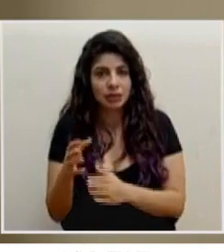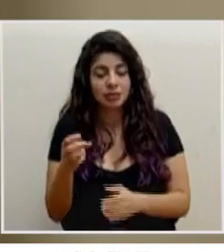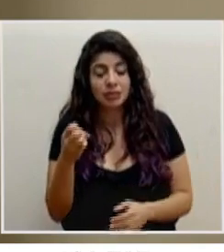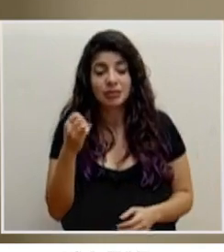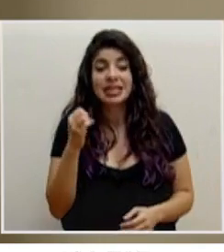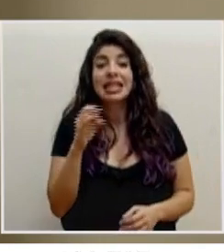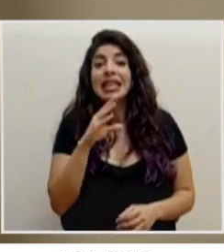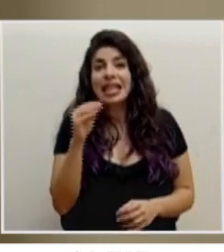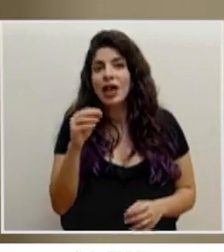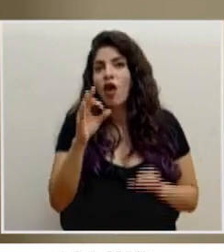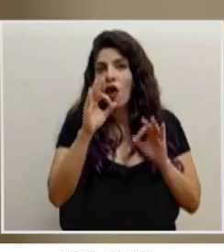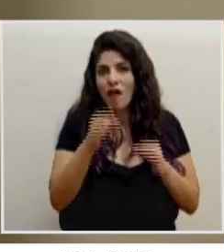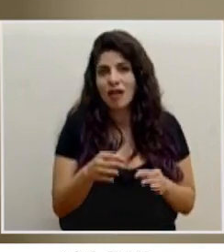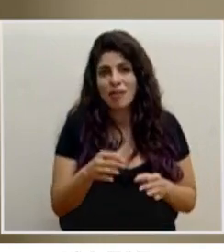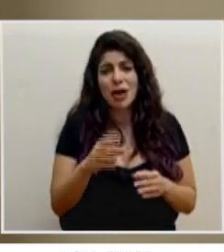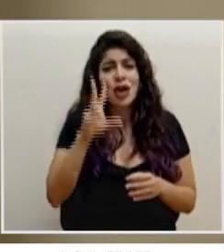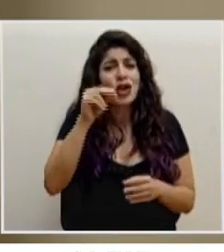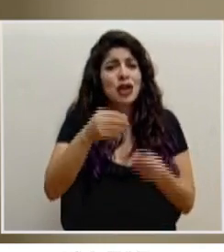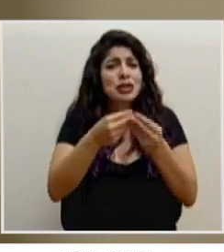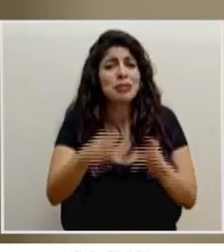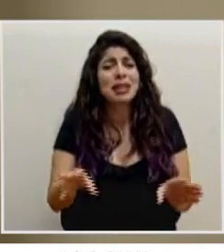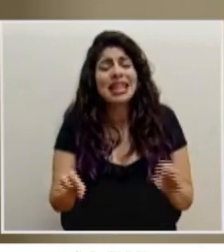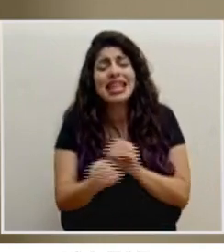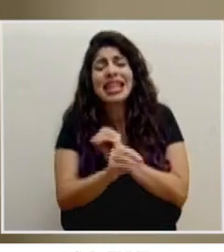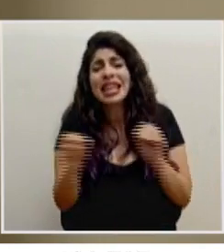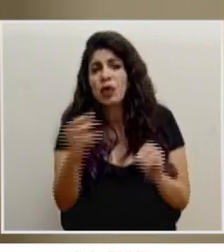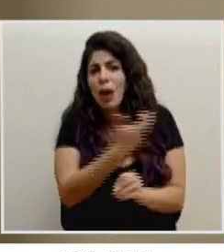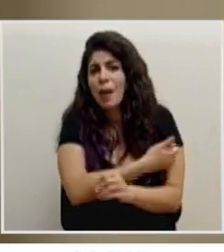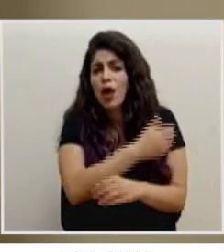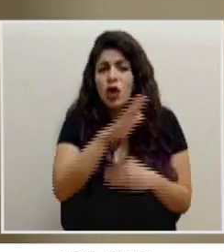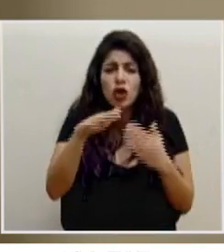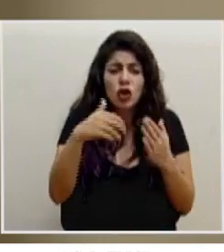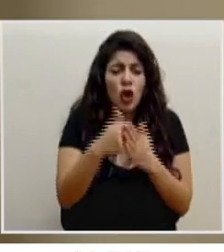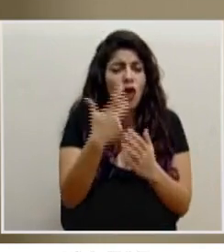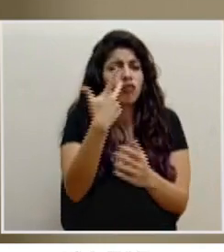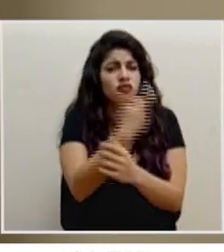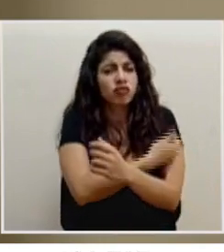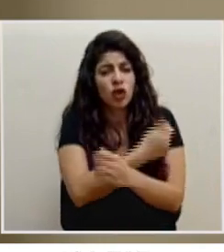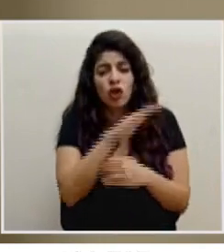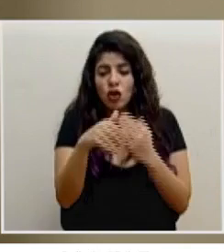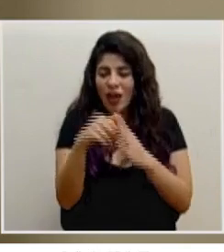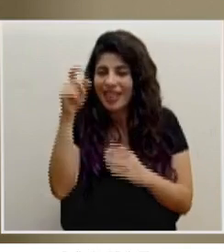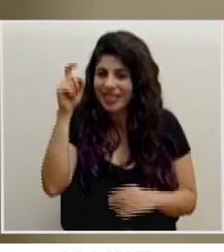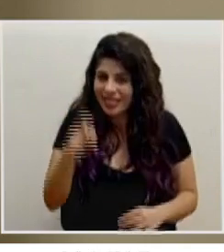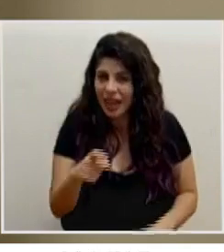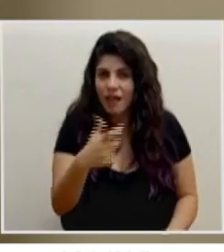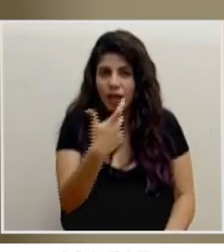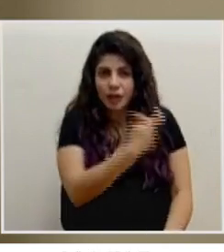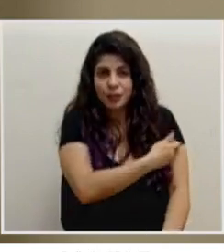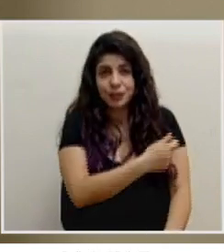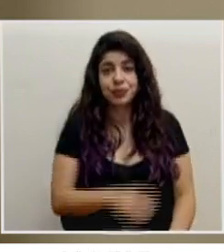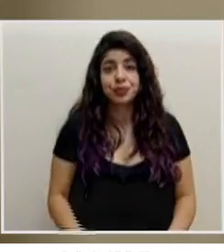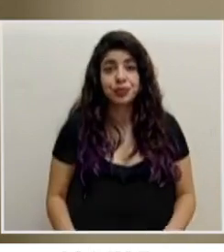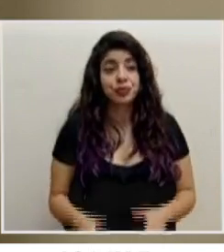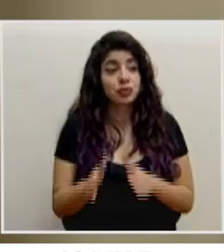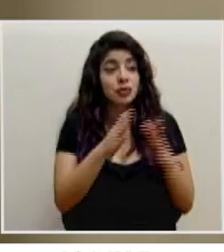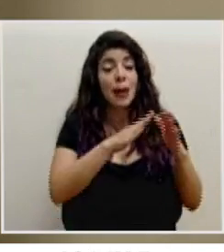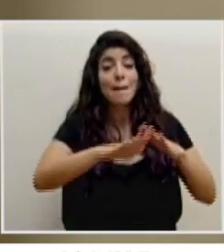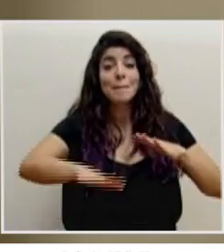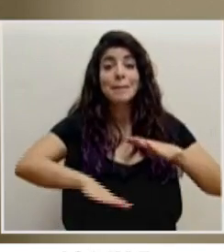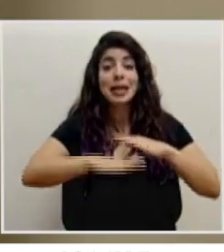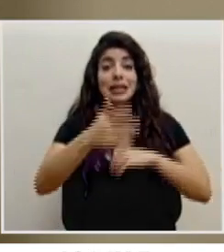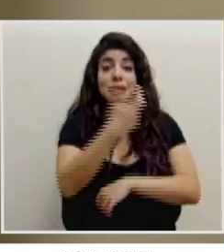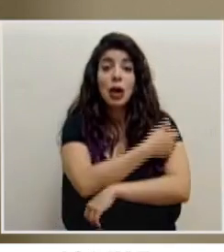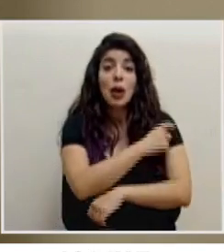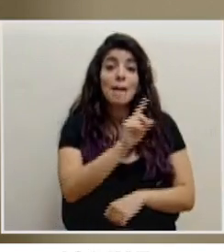efectivamente confirmar que no se desperdicia ni una sola dosis, todas se aplican, todas se tienen que aplicar. Respecto al avance de vacunación con